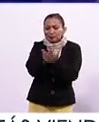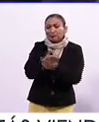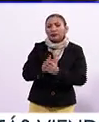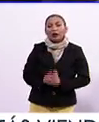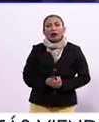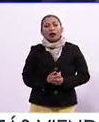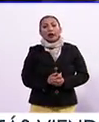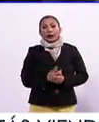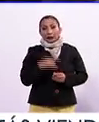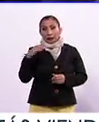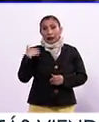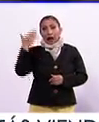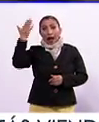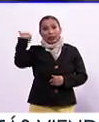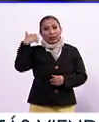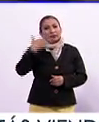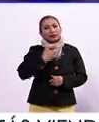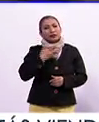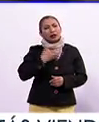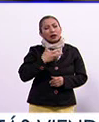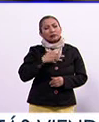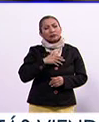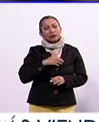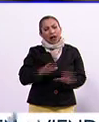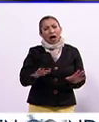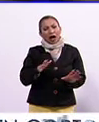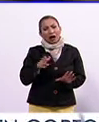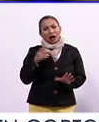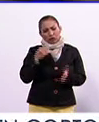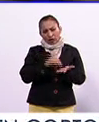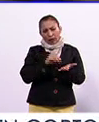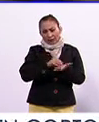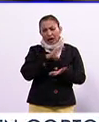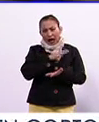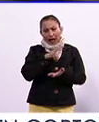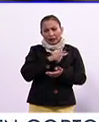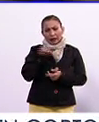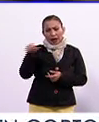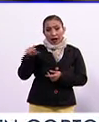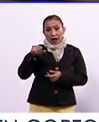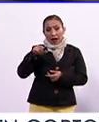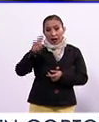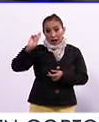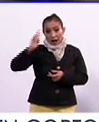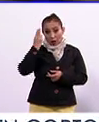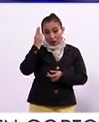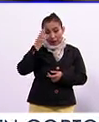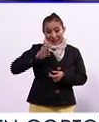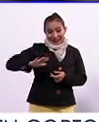llegué. En aquel momento teníamos ya, como creo que todavía sigue habiendo, en la universidad,